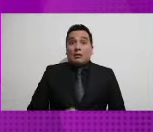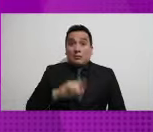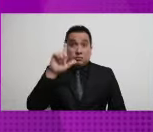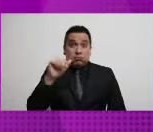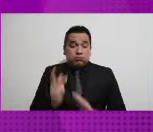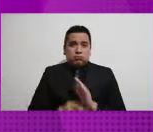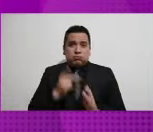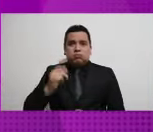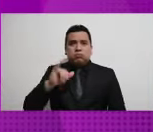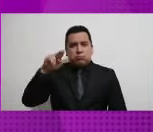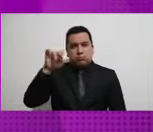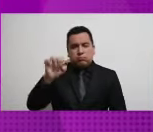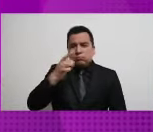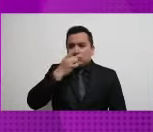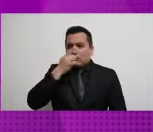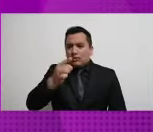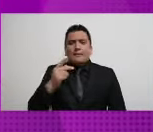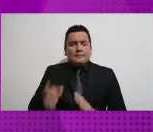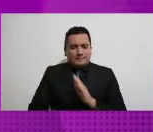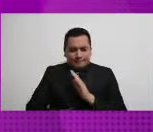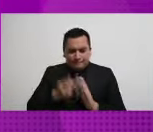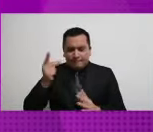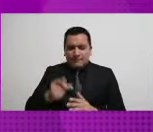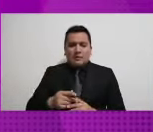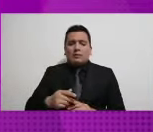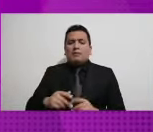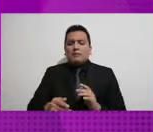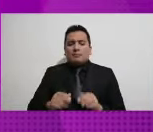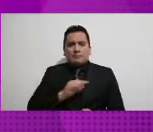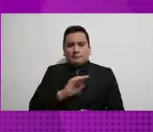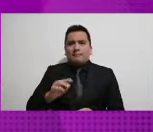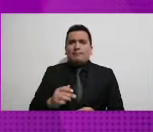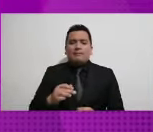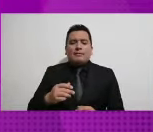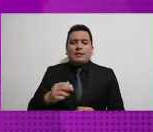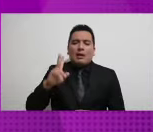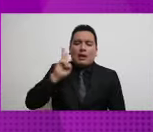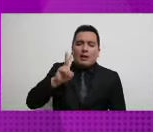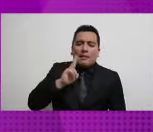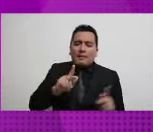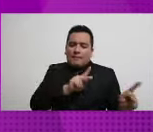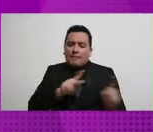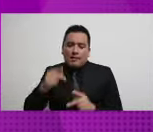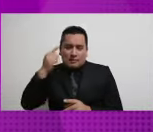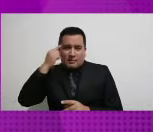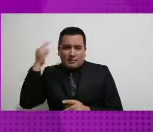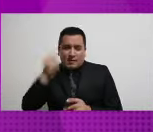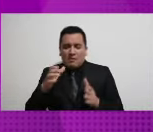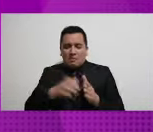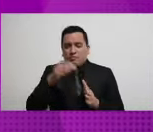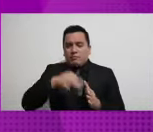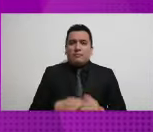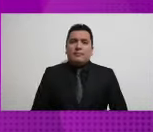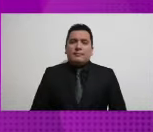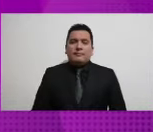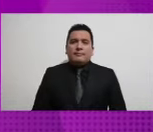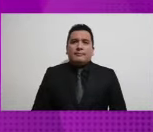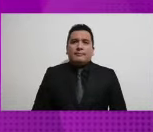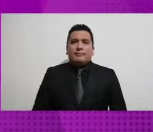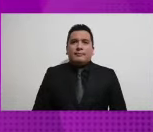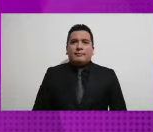momento decrete el levantamiento de la suspensión del proceso electoral de Coahuila. El Instituto Nacional